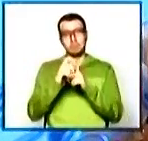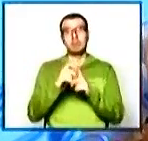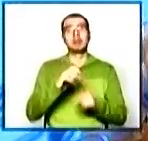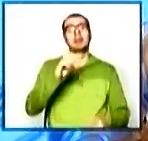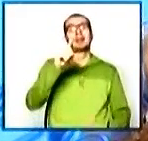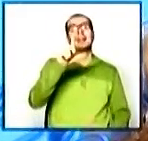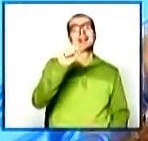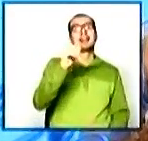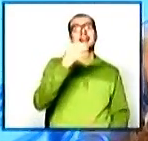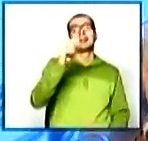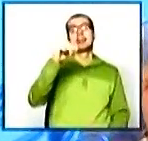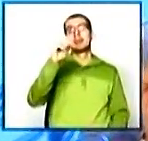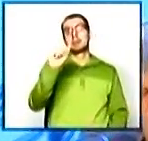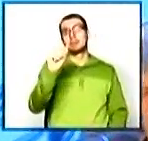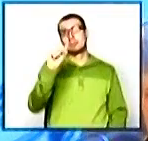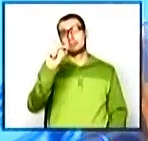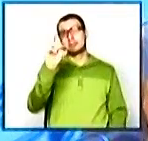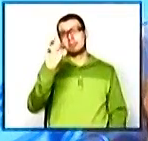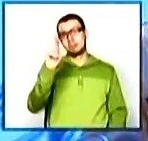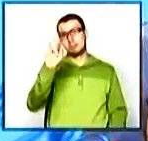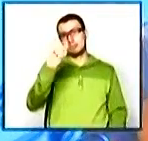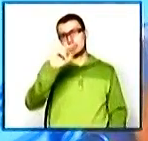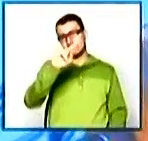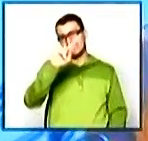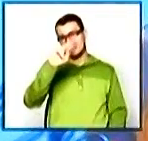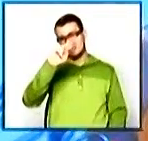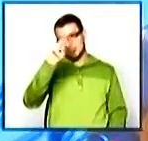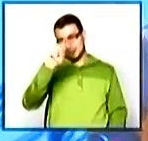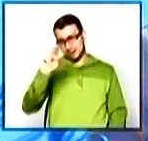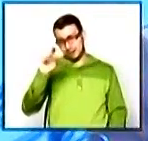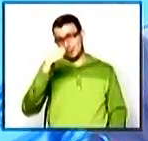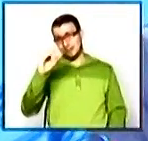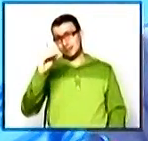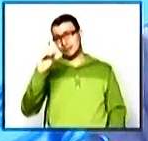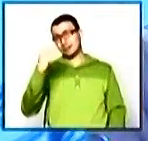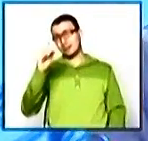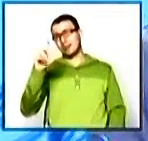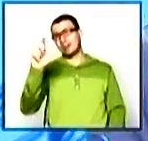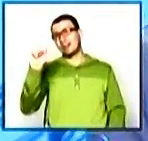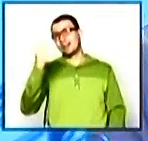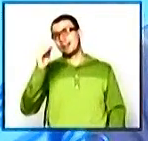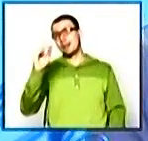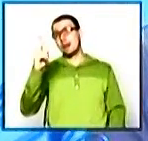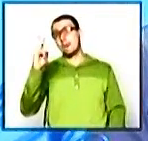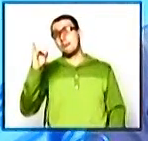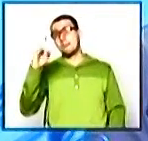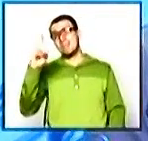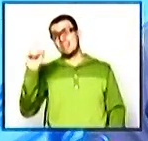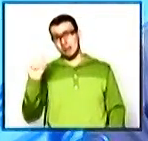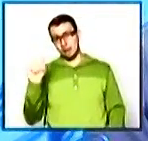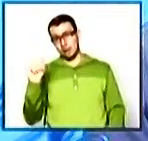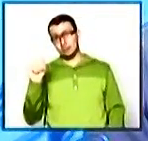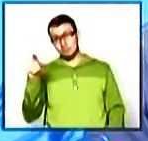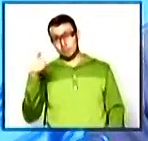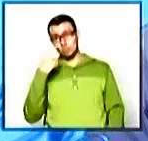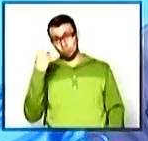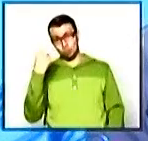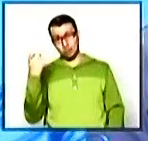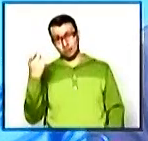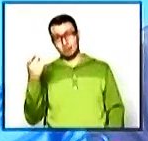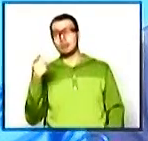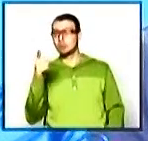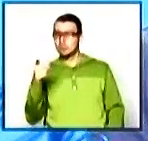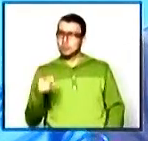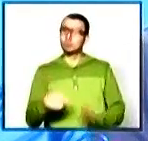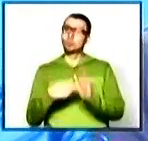En ese documental ustedes van a entender las investigaciones científicas que han hecho sobre